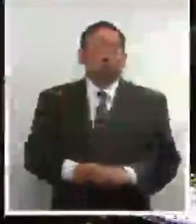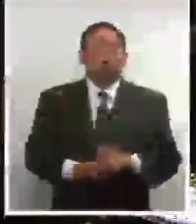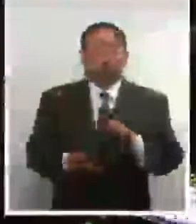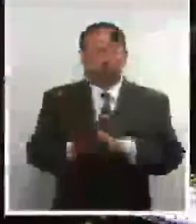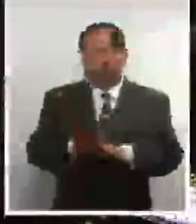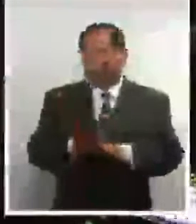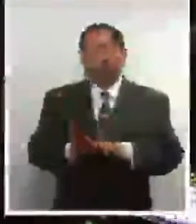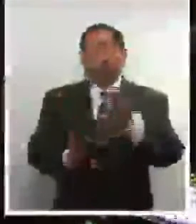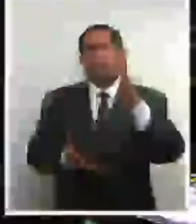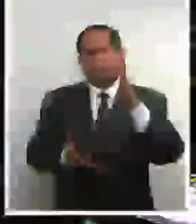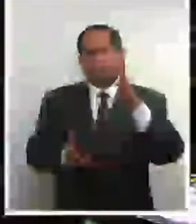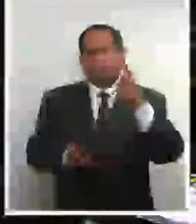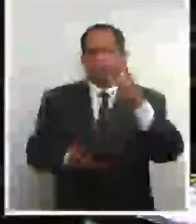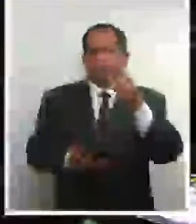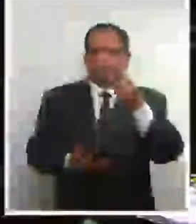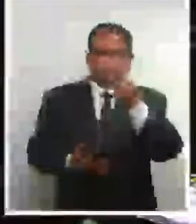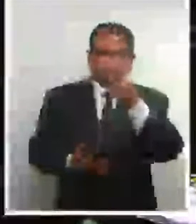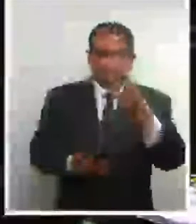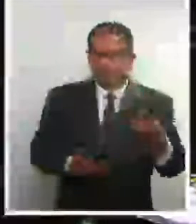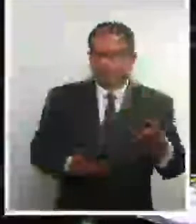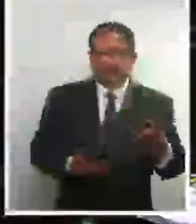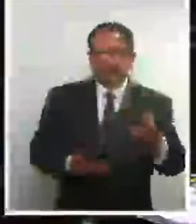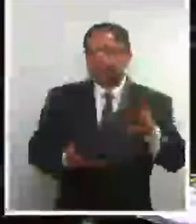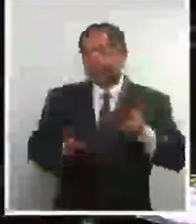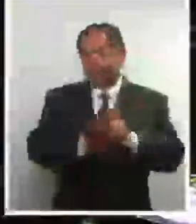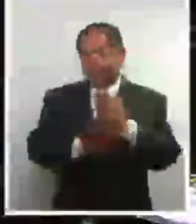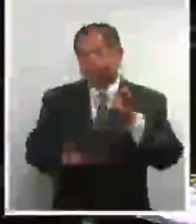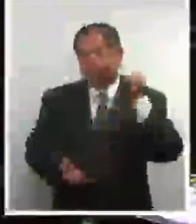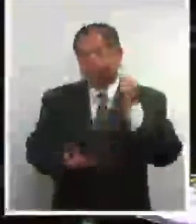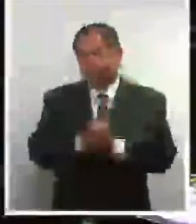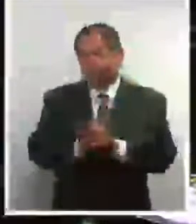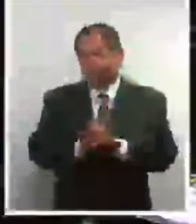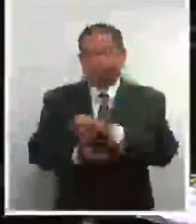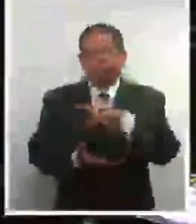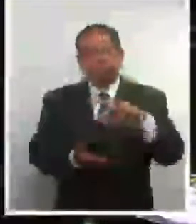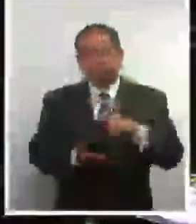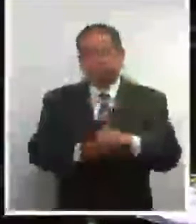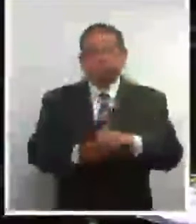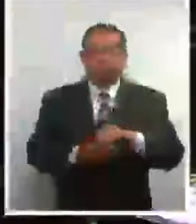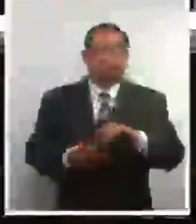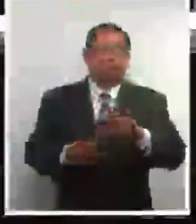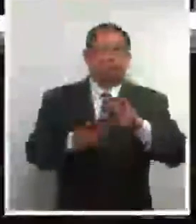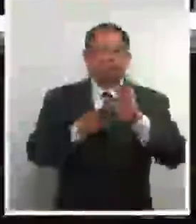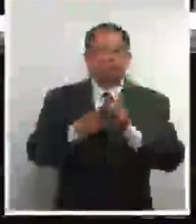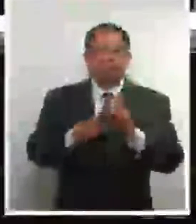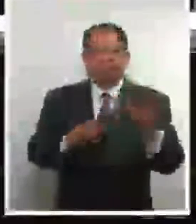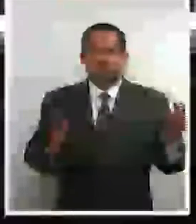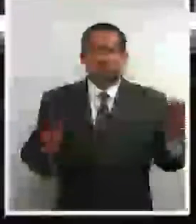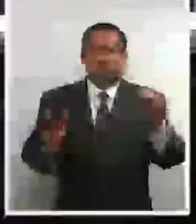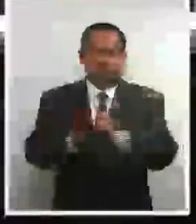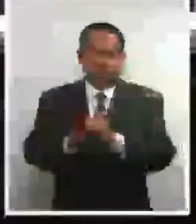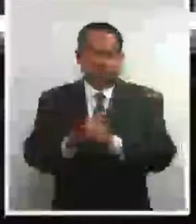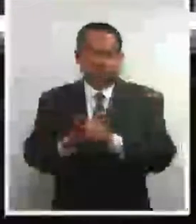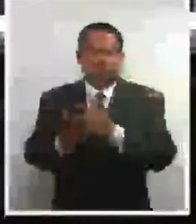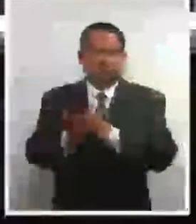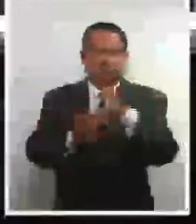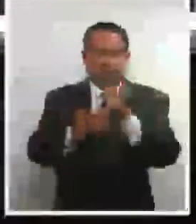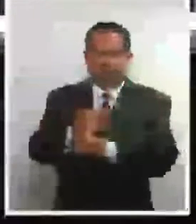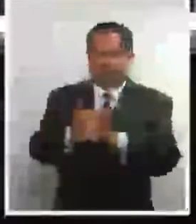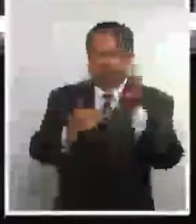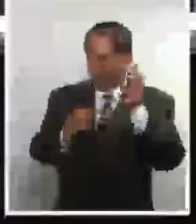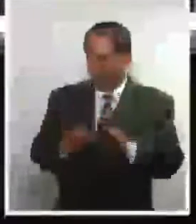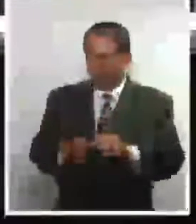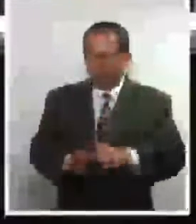Tiene mayoría calificada, por lo tanto, se aprueban las reservas de la comisión, se incorporan al cuerpo del